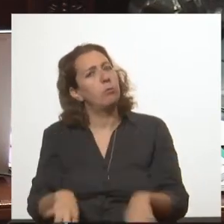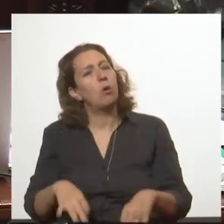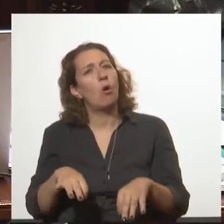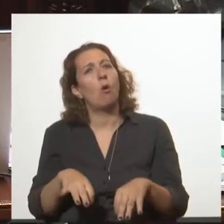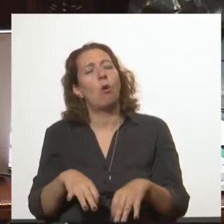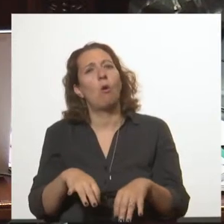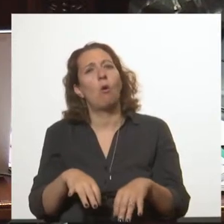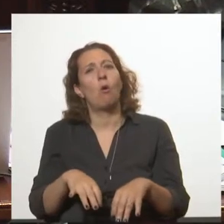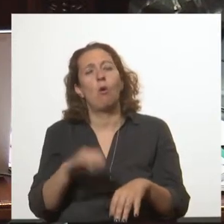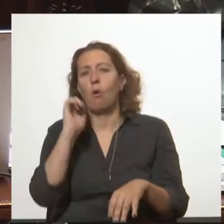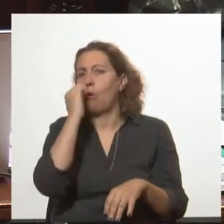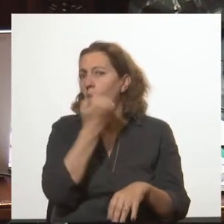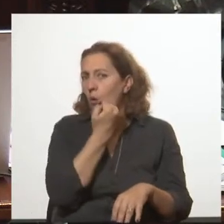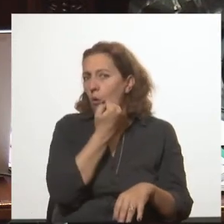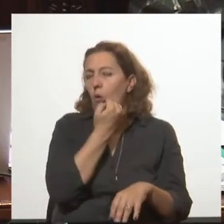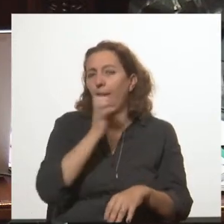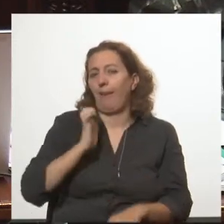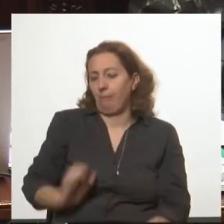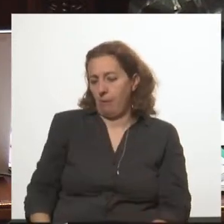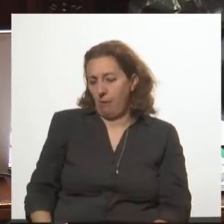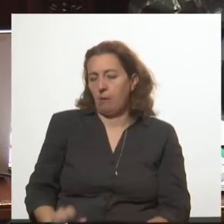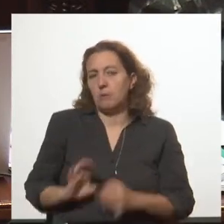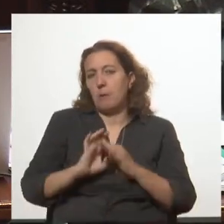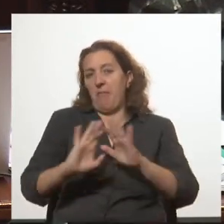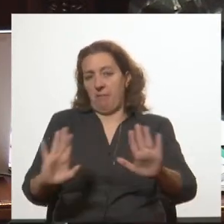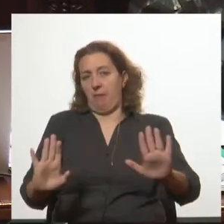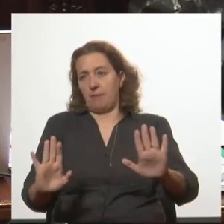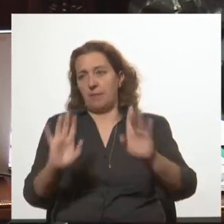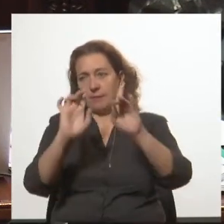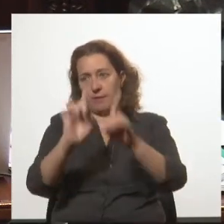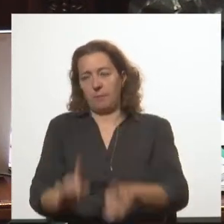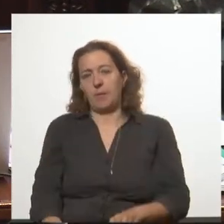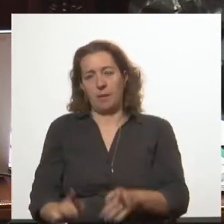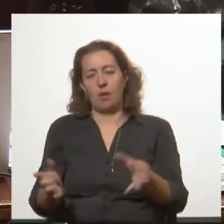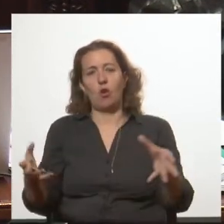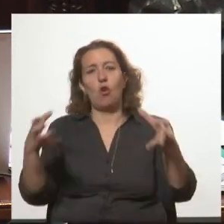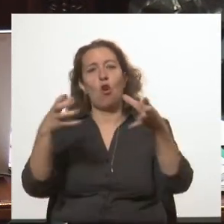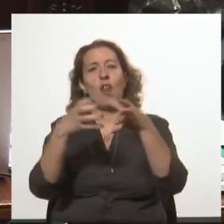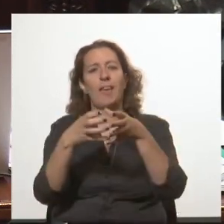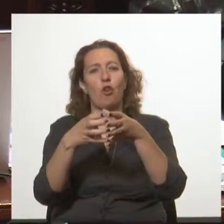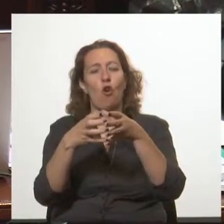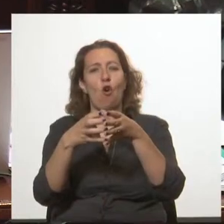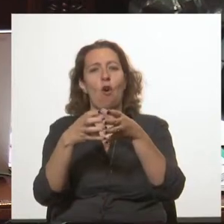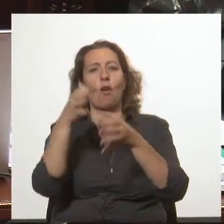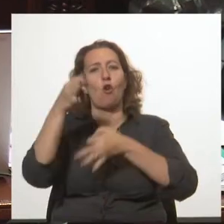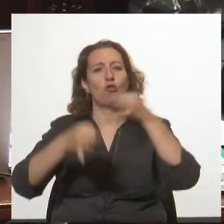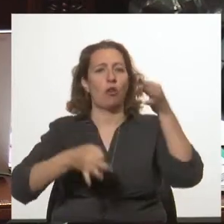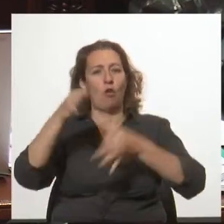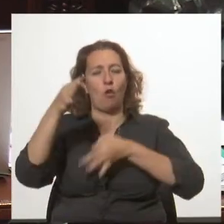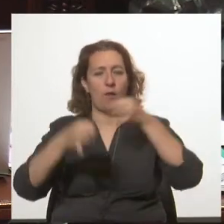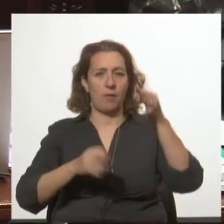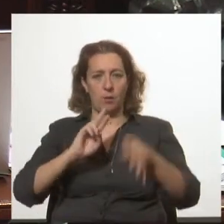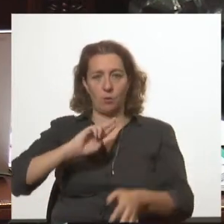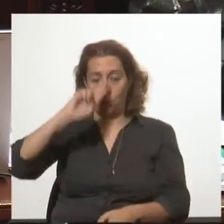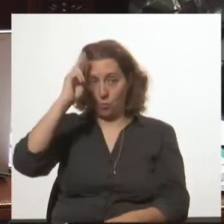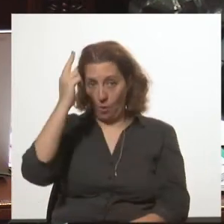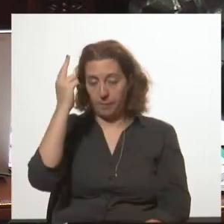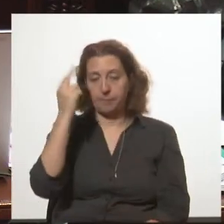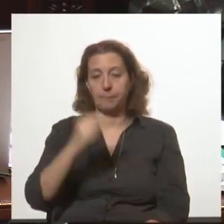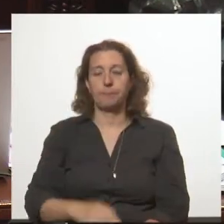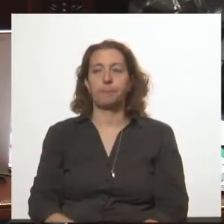y de independencia establecido por el colegio de contado de enero uruguay que toma los estándares internacionales en la materia